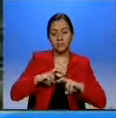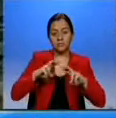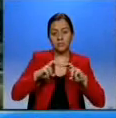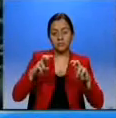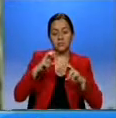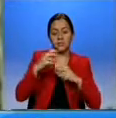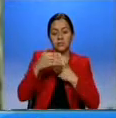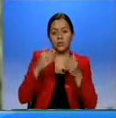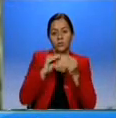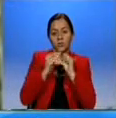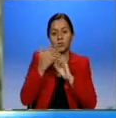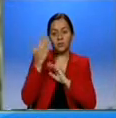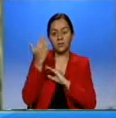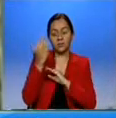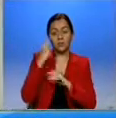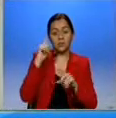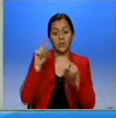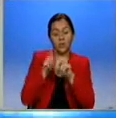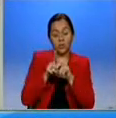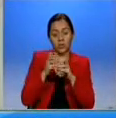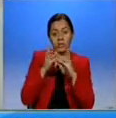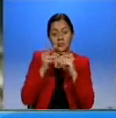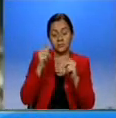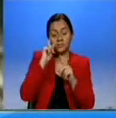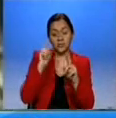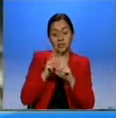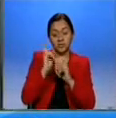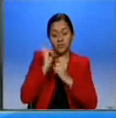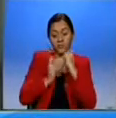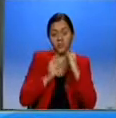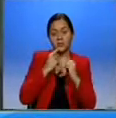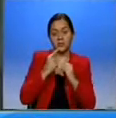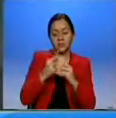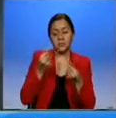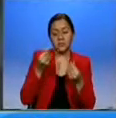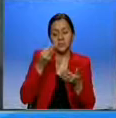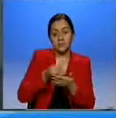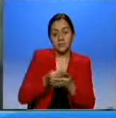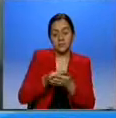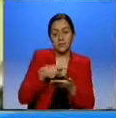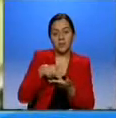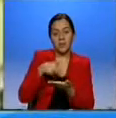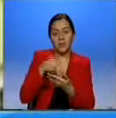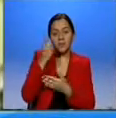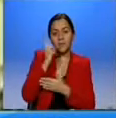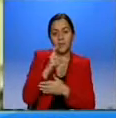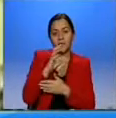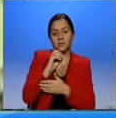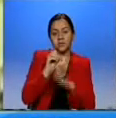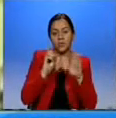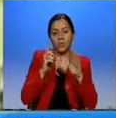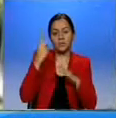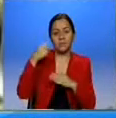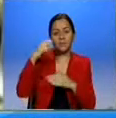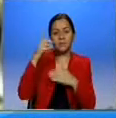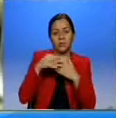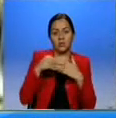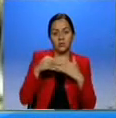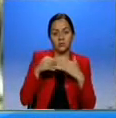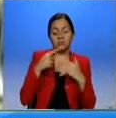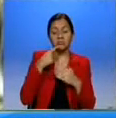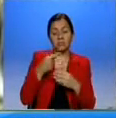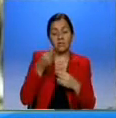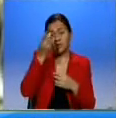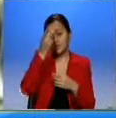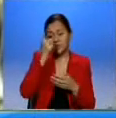del bloque 15 y en consecuencia la resolución final establece un monto neto a pagar de 1061 millones de dólares a los